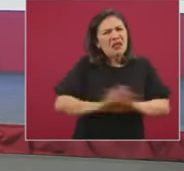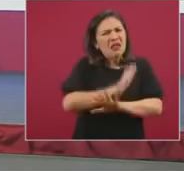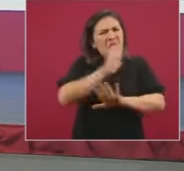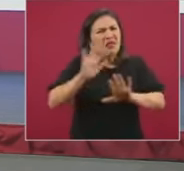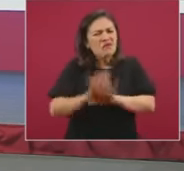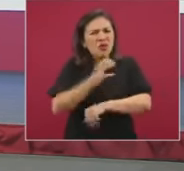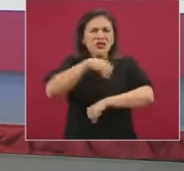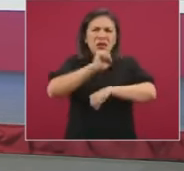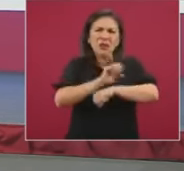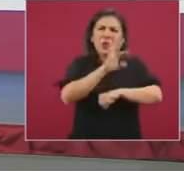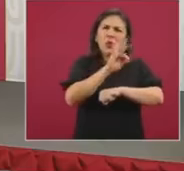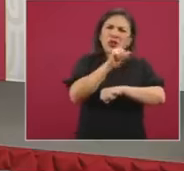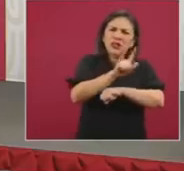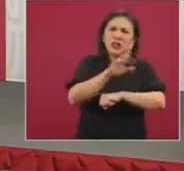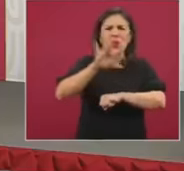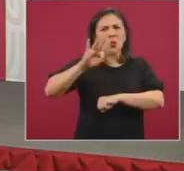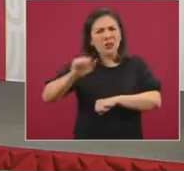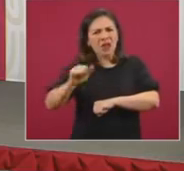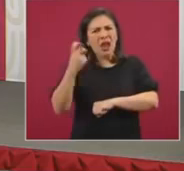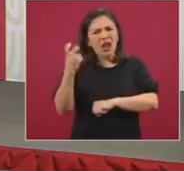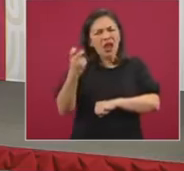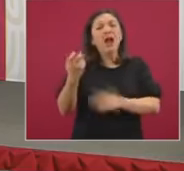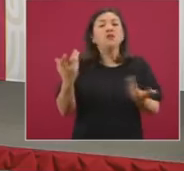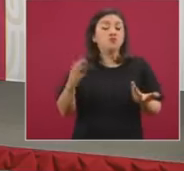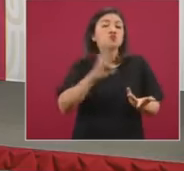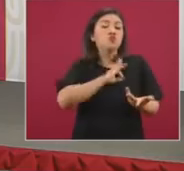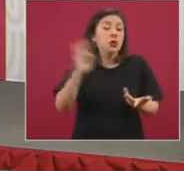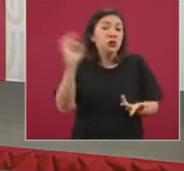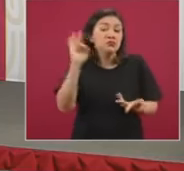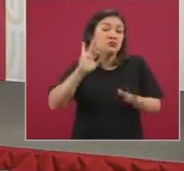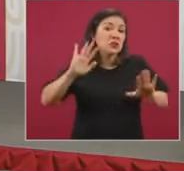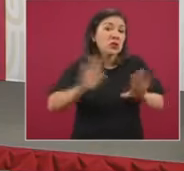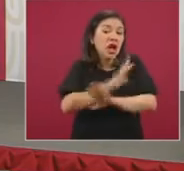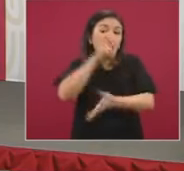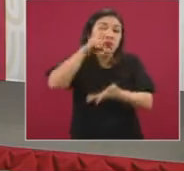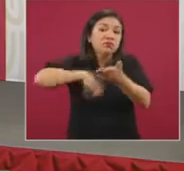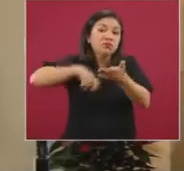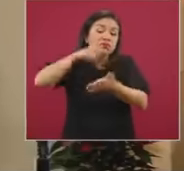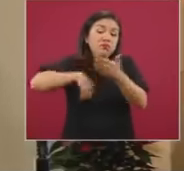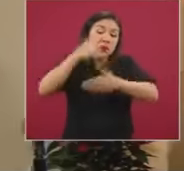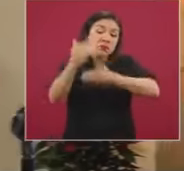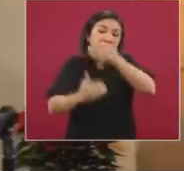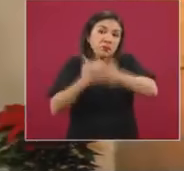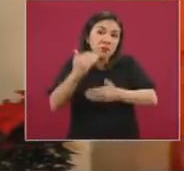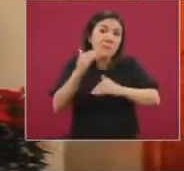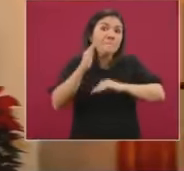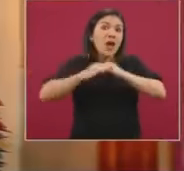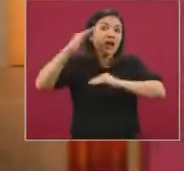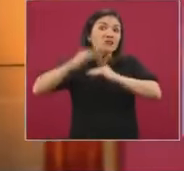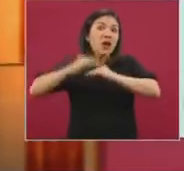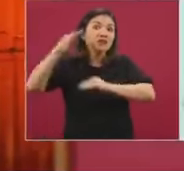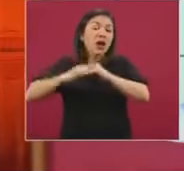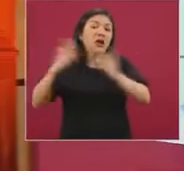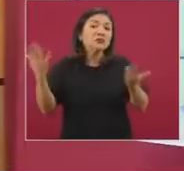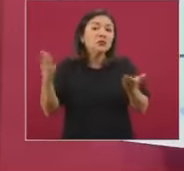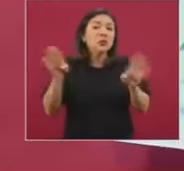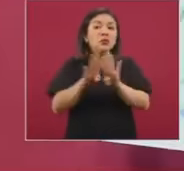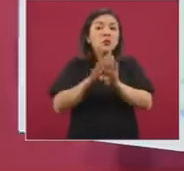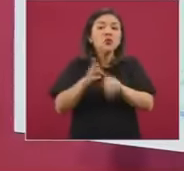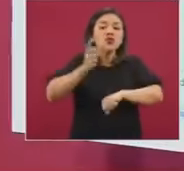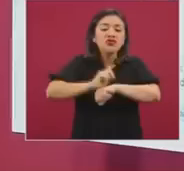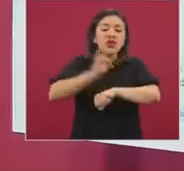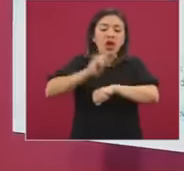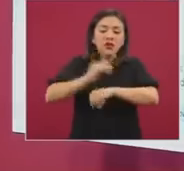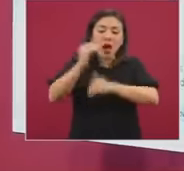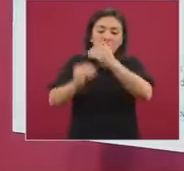de la 47 a la 46 es posible que se vaya a ir cambiando y posiblemente aumentando en cada uno de los días